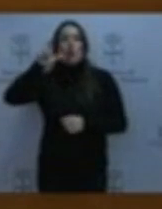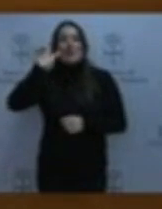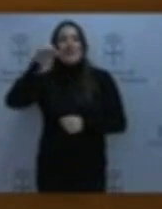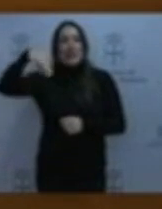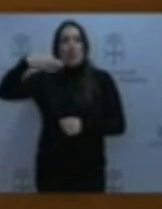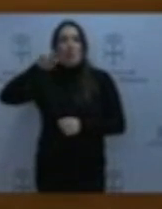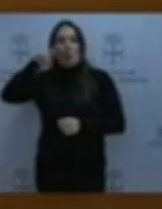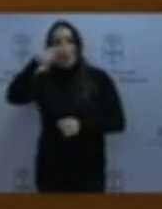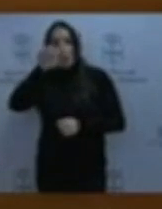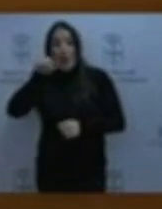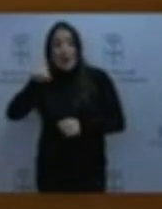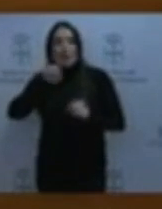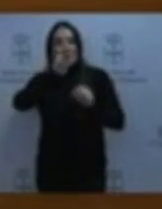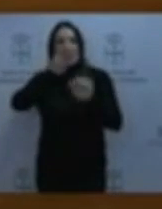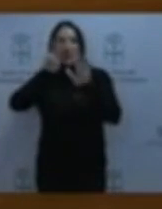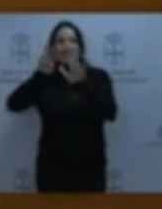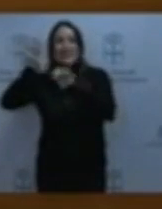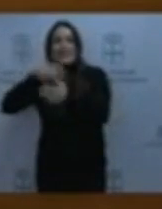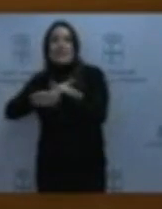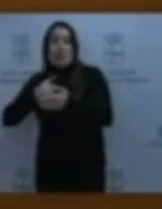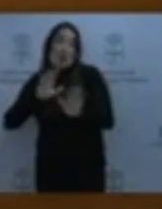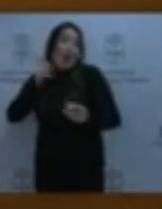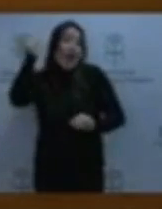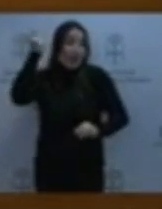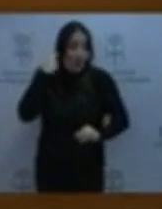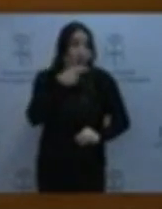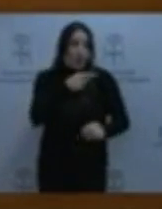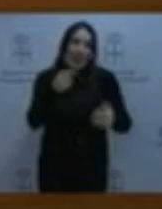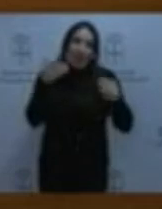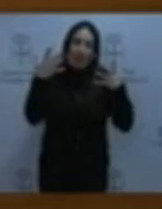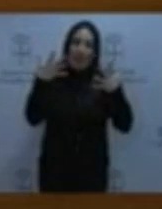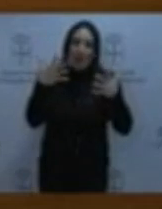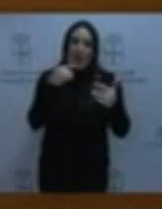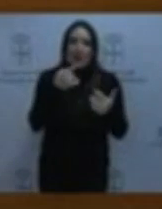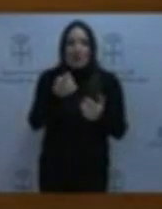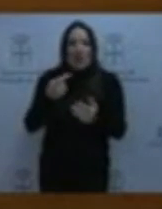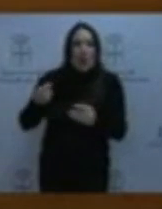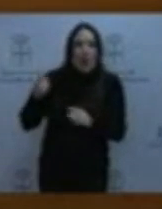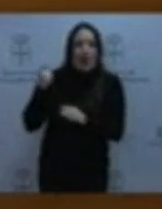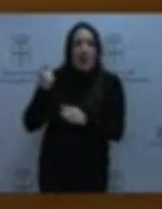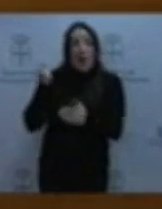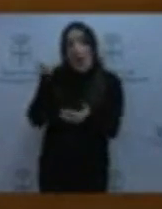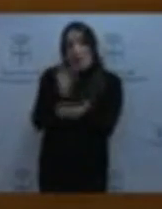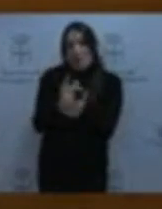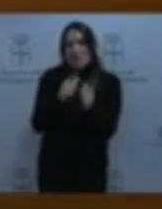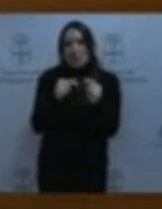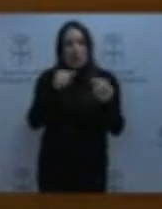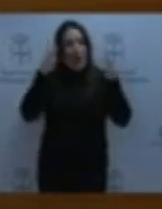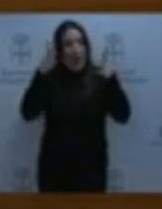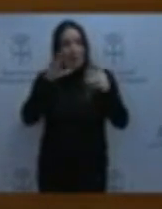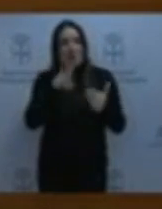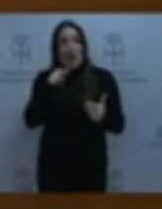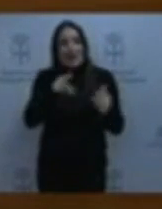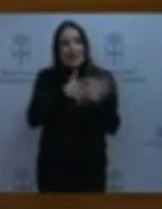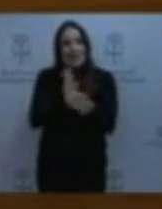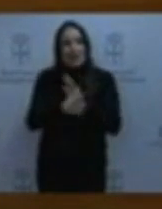millones. Ya, lo que pasa es que ArcelorMittal, usted celebraba que hubiese reforzado su apuesta por Asturias, porque lo que acaba de hacer es deslocalizar